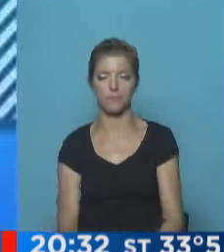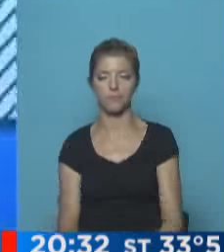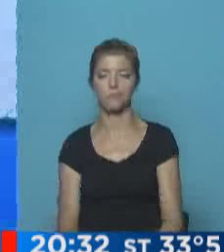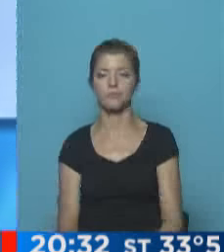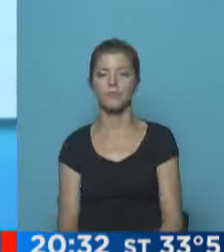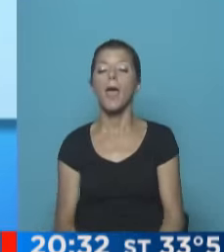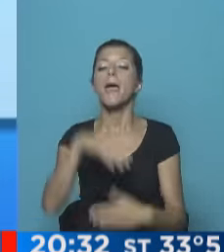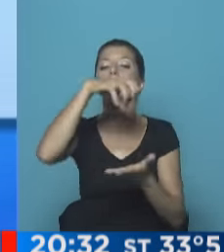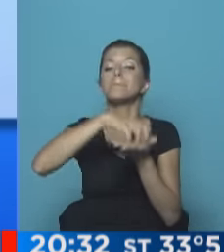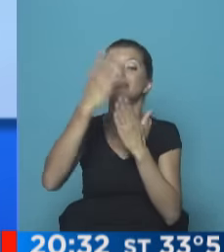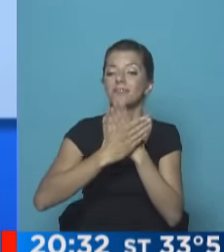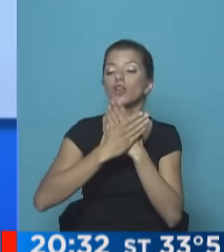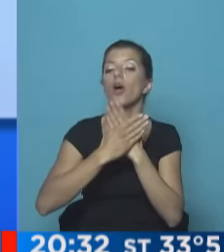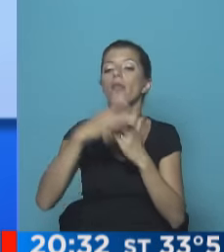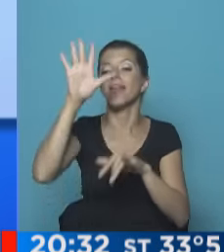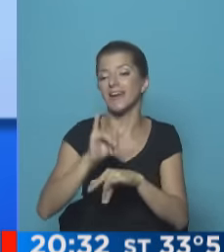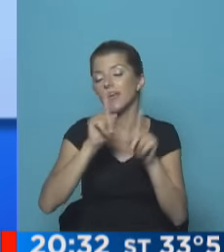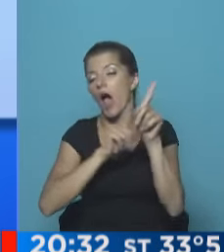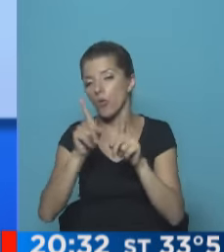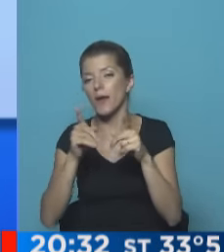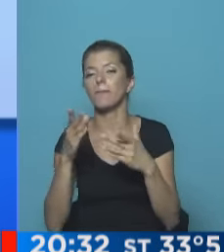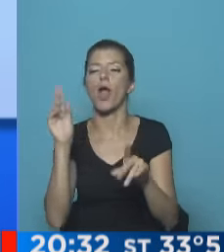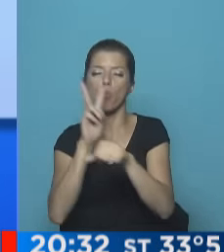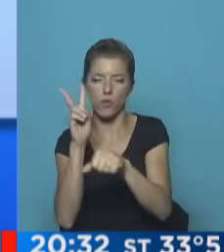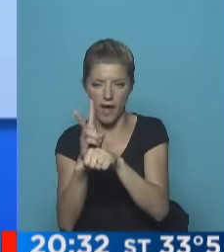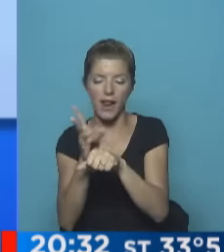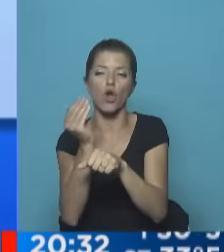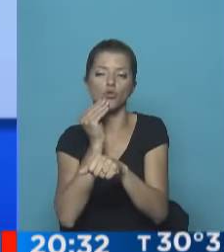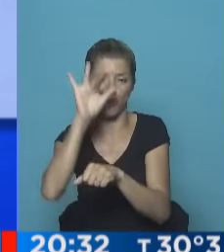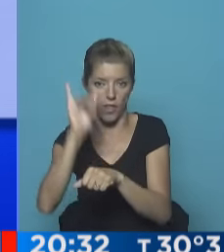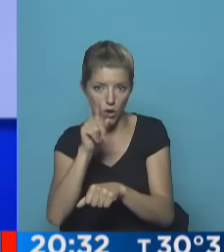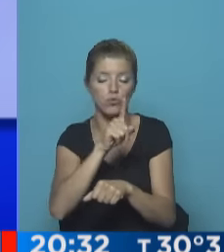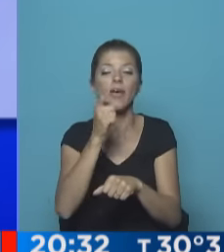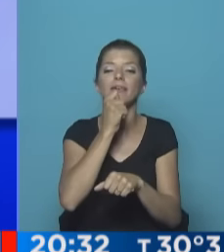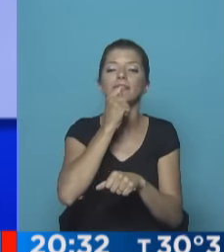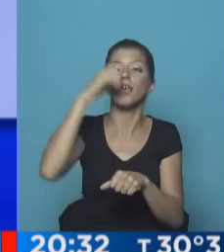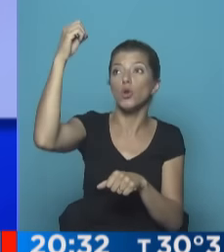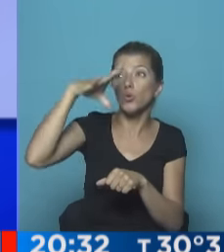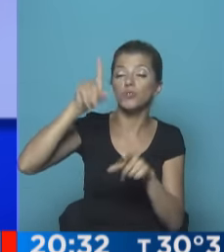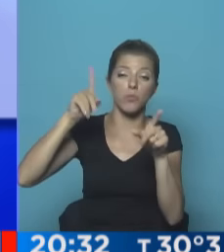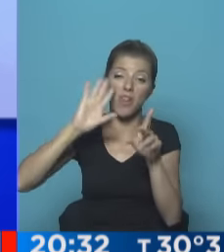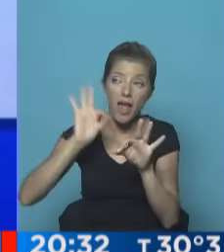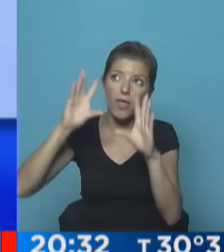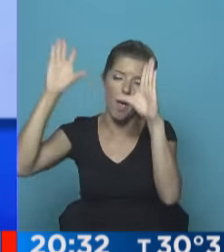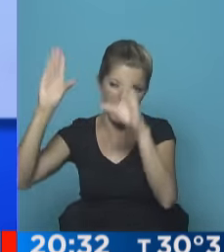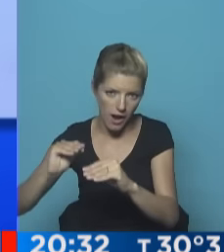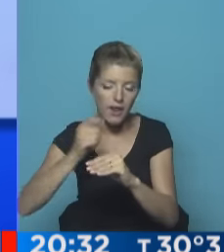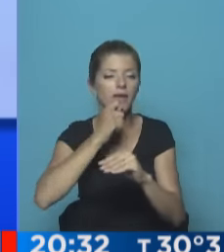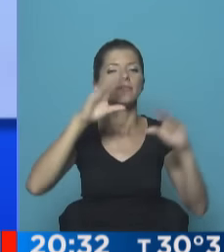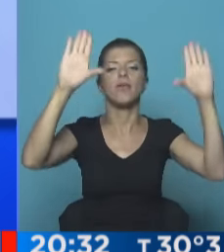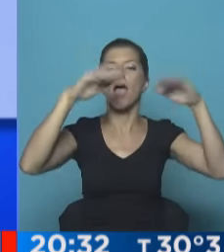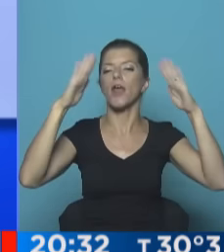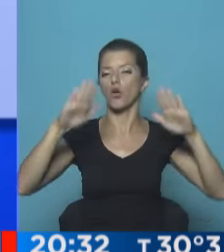Y el Ministerio de Energía hizo algunas recomendaciones para el uso racional: apagar las luces y equipos que no se usen, mantener el equipo de aire acondicionado